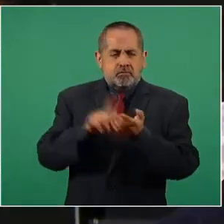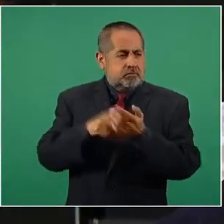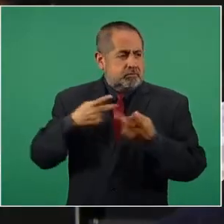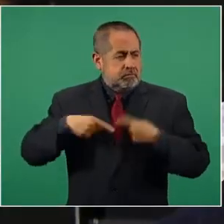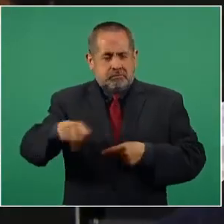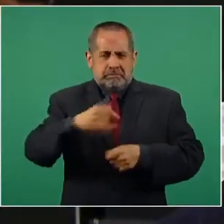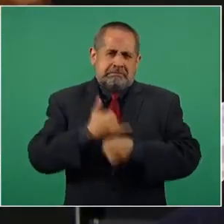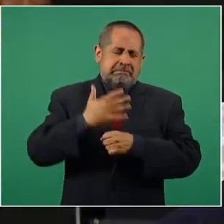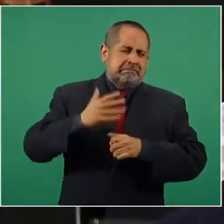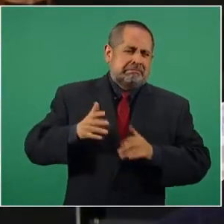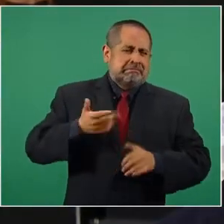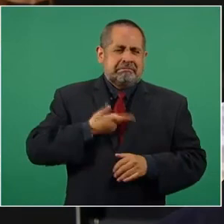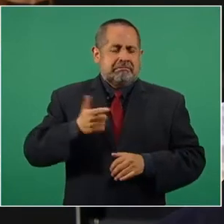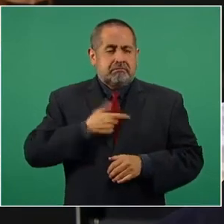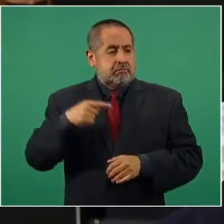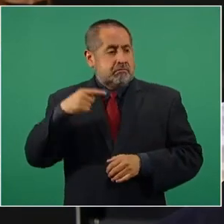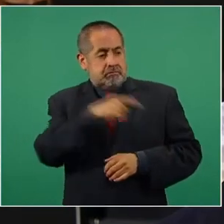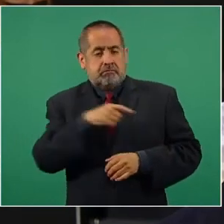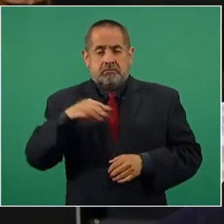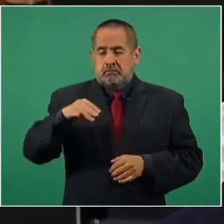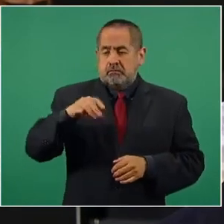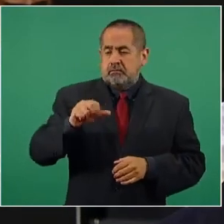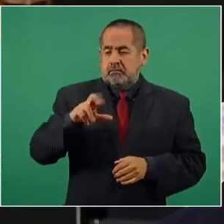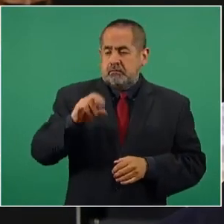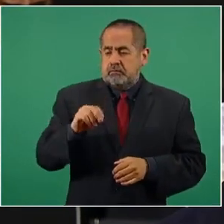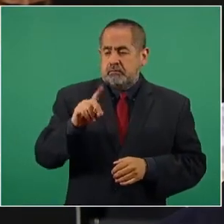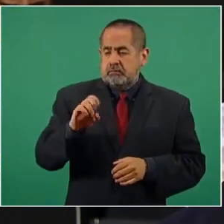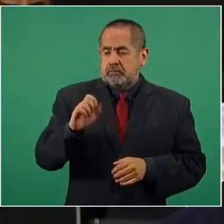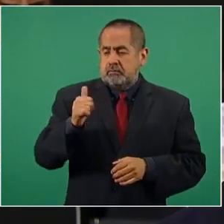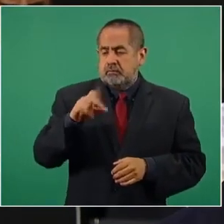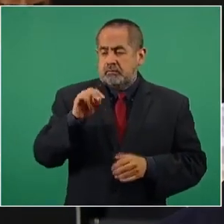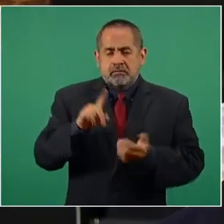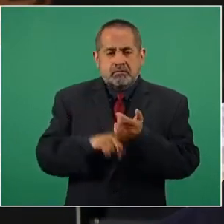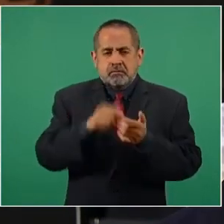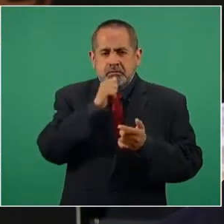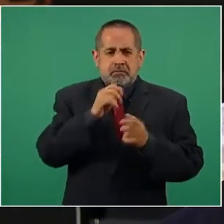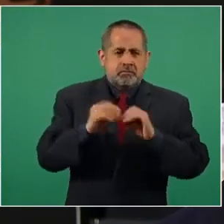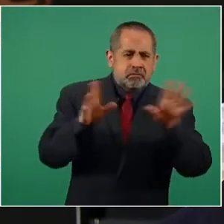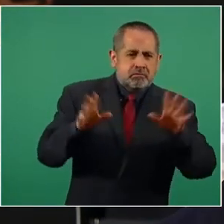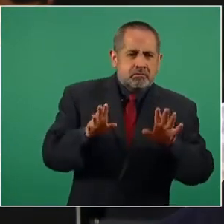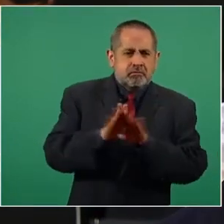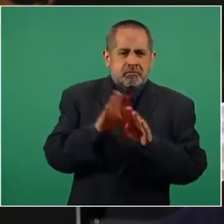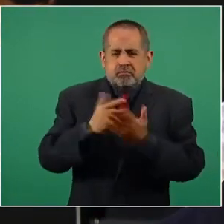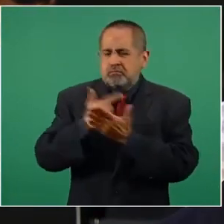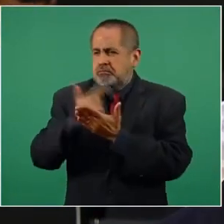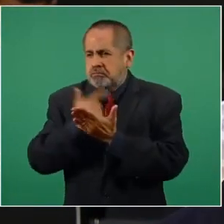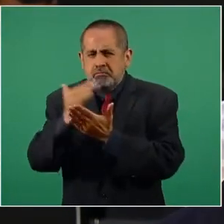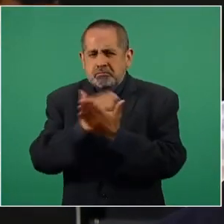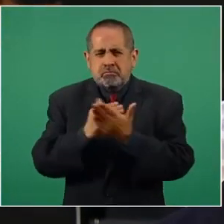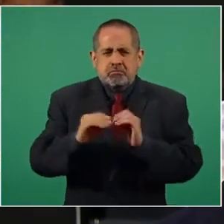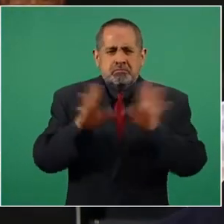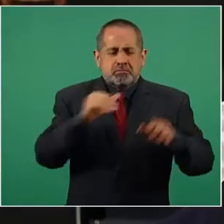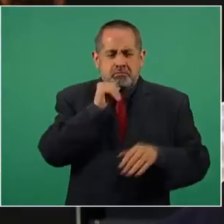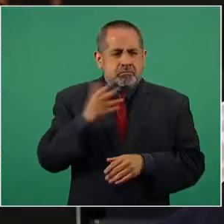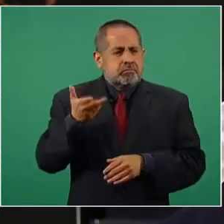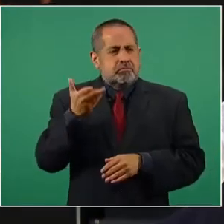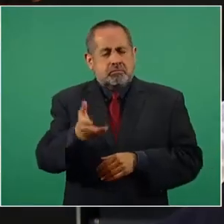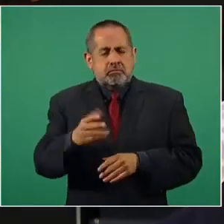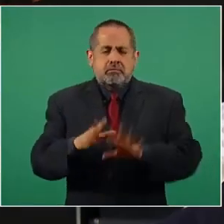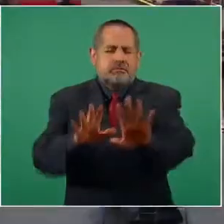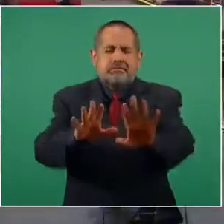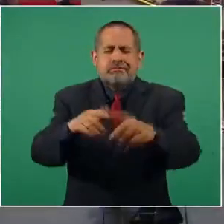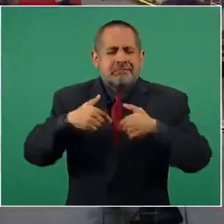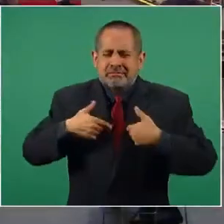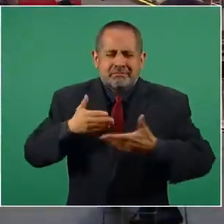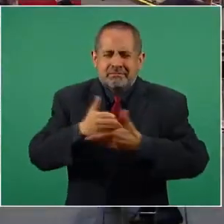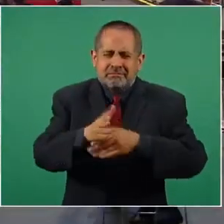inconformes porque Mario Delgado no ha dado a conocer al menos la transparencia de decir cómo así quedaron las encuestas. Es lo único que están pidiendo los ciudadanos. No me meto